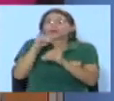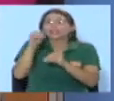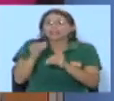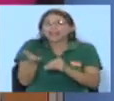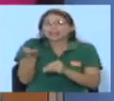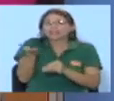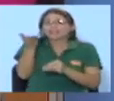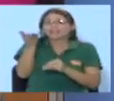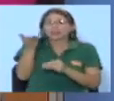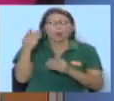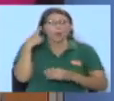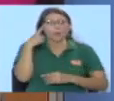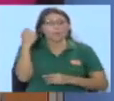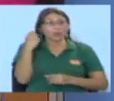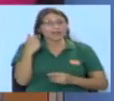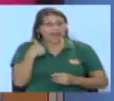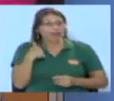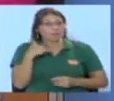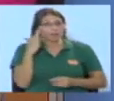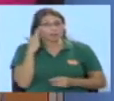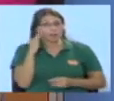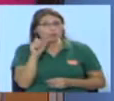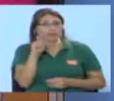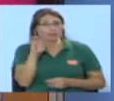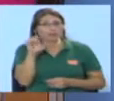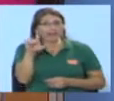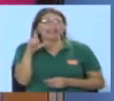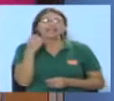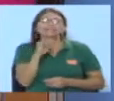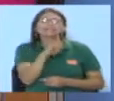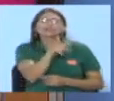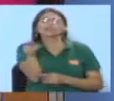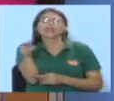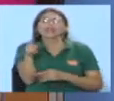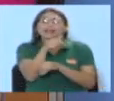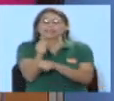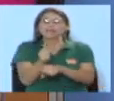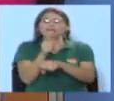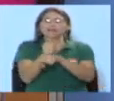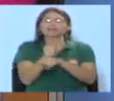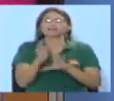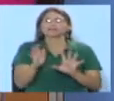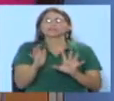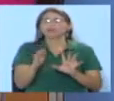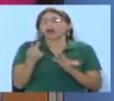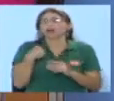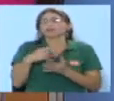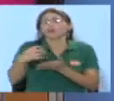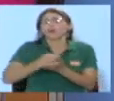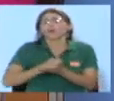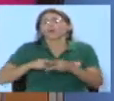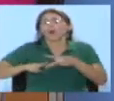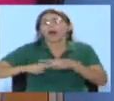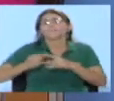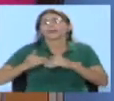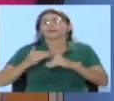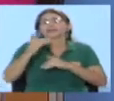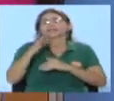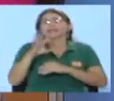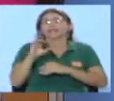que a mí me preocupa de su hotel, que usted establece que el enlace a partir de donde cobro son 500 megas, pero cada vez usamos